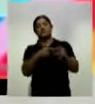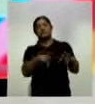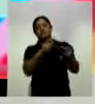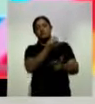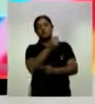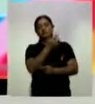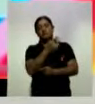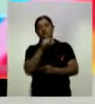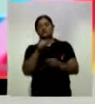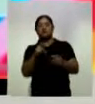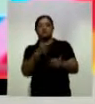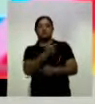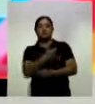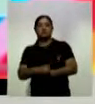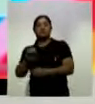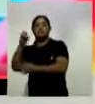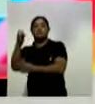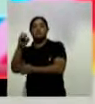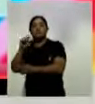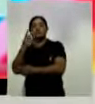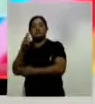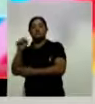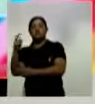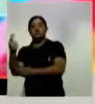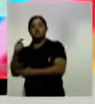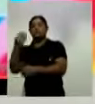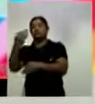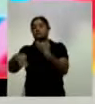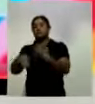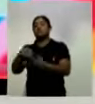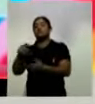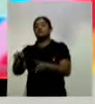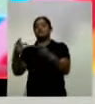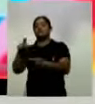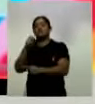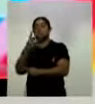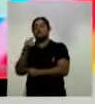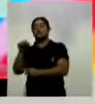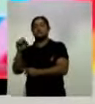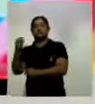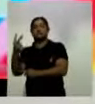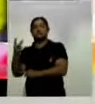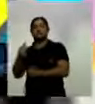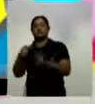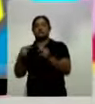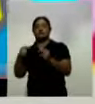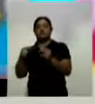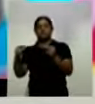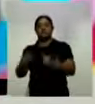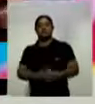23 pesos y el euro 24,61 y finalmente a la venta 24,62.